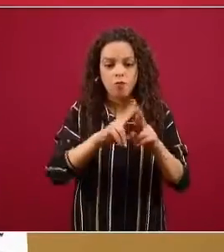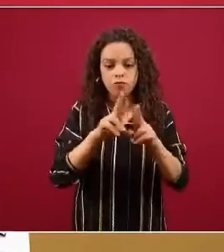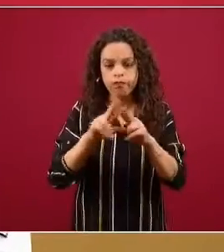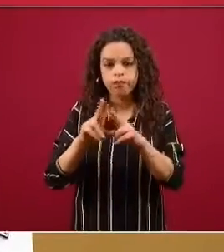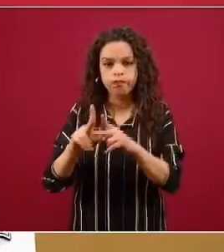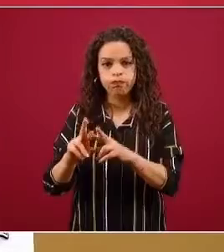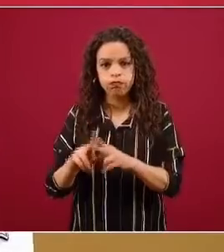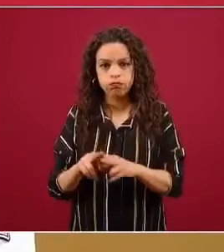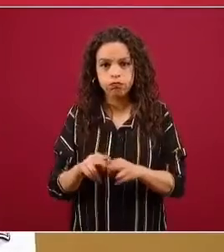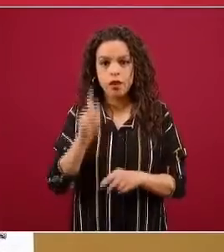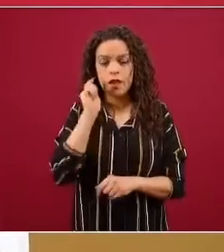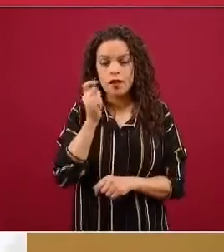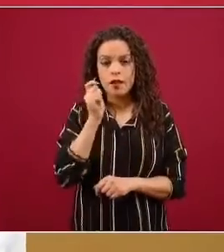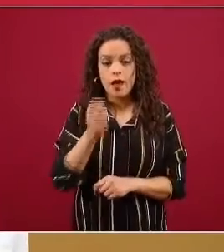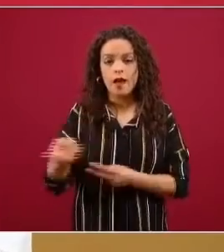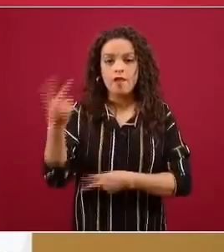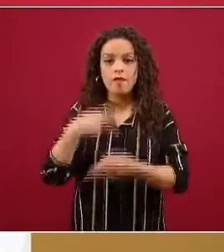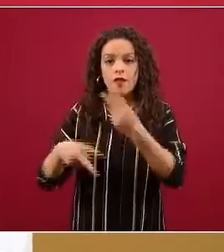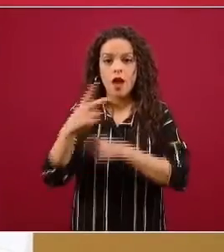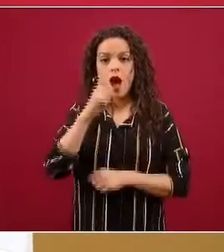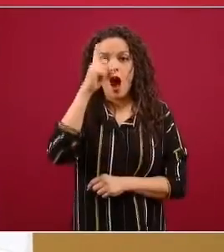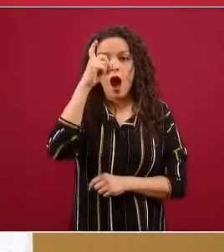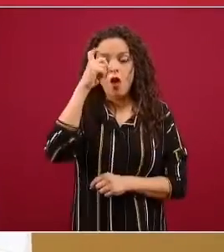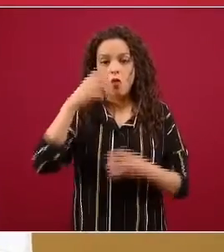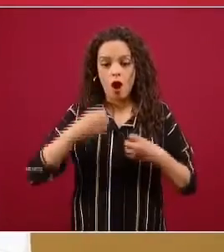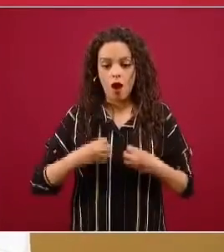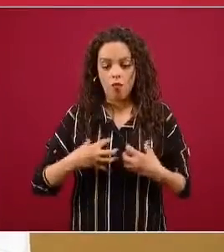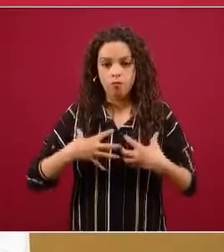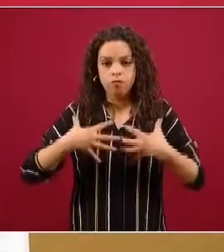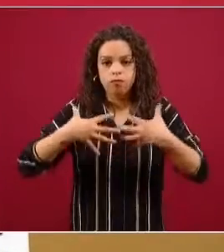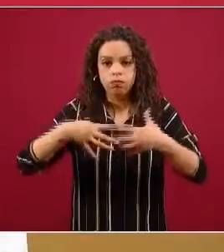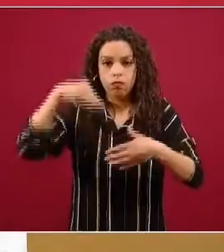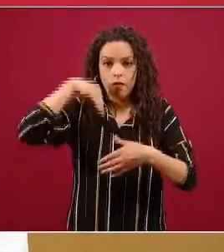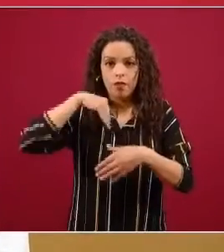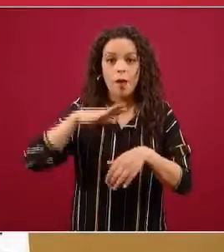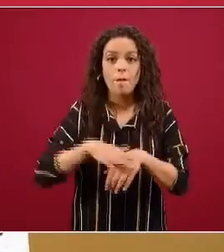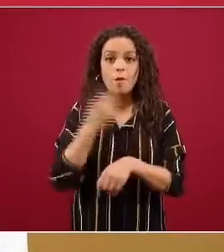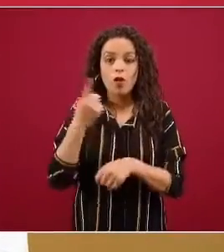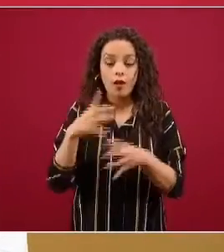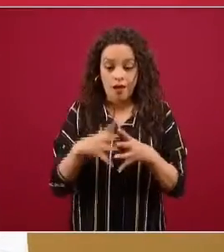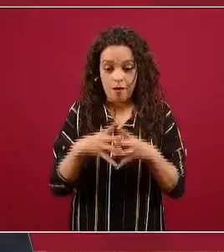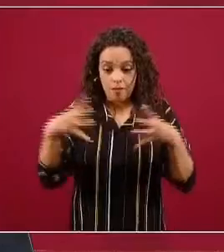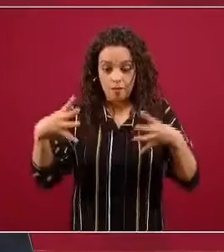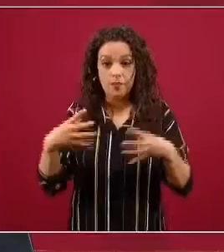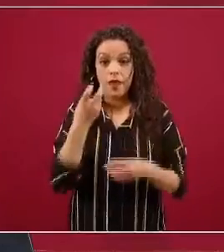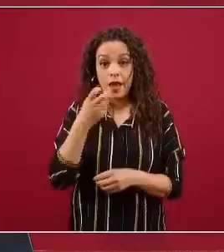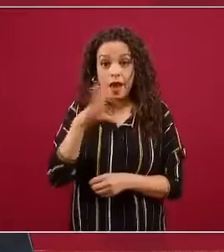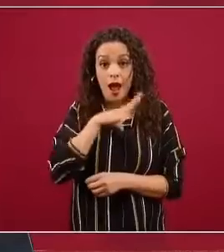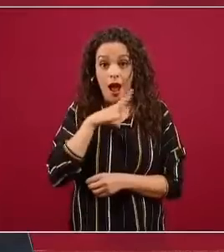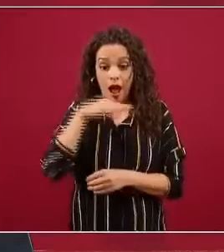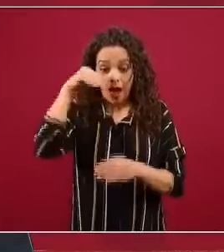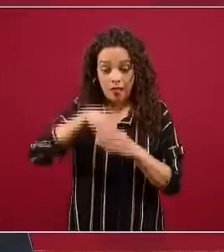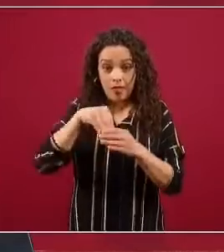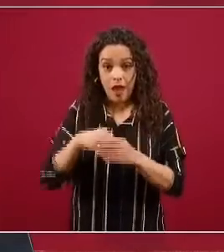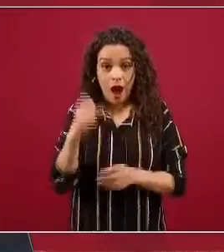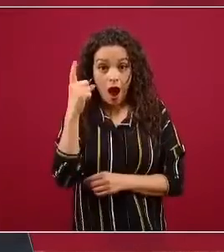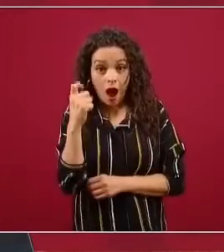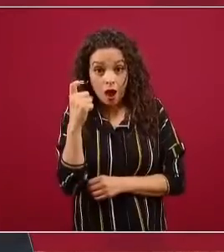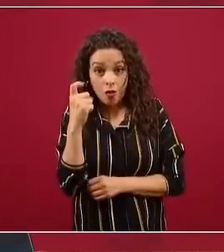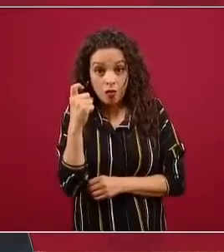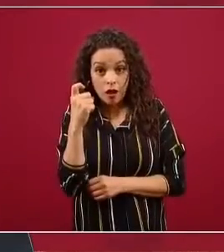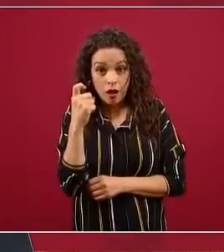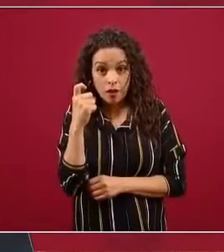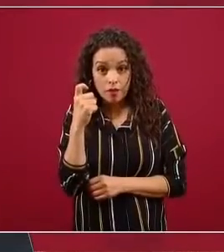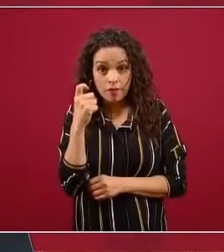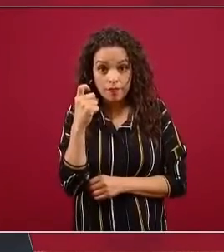de líquido que se produce por la respuesta inflamatoria, y al haber líquido al interior de todos los compartimentos de